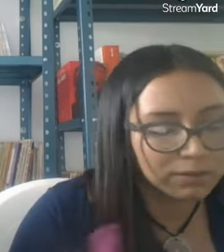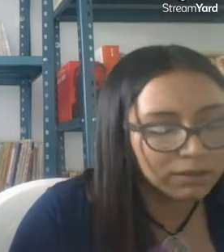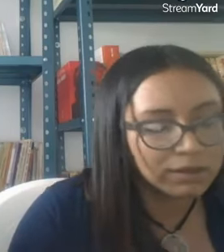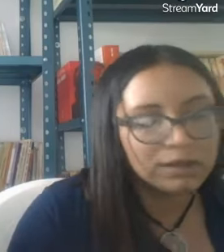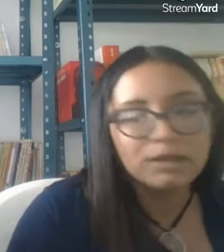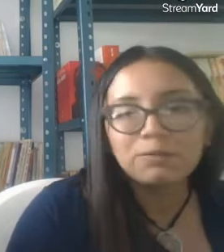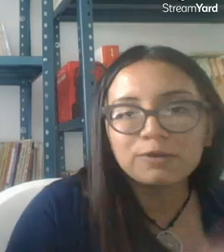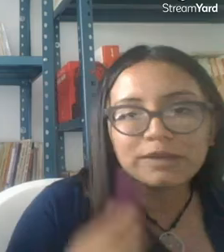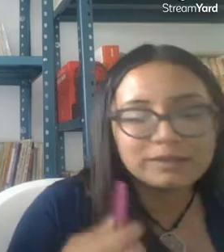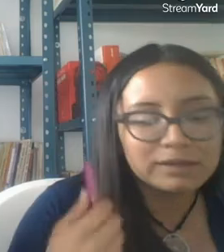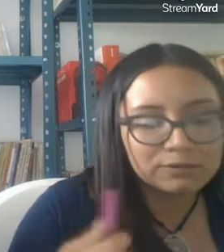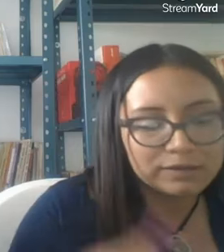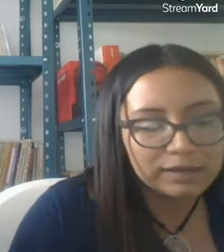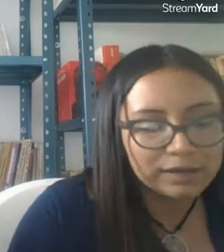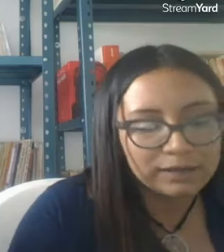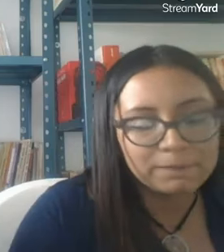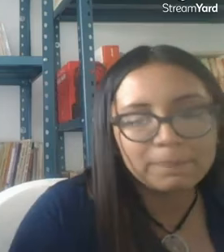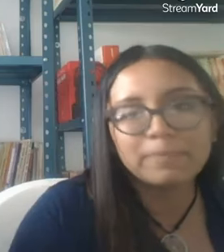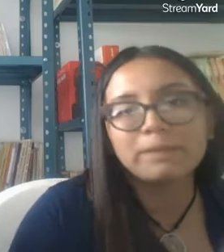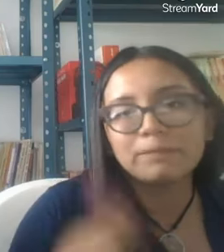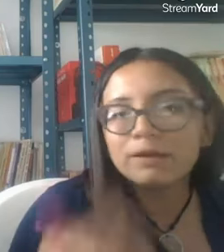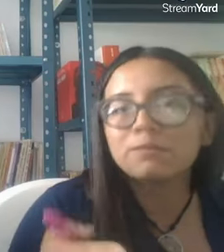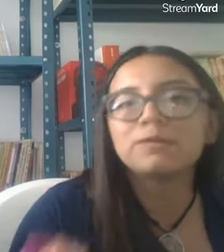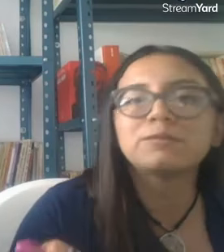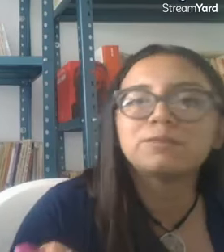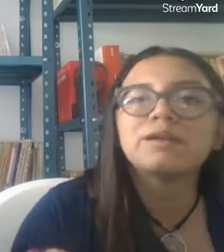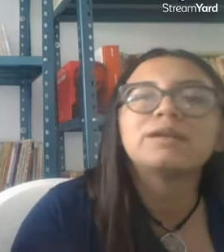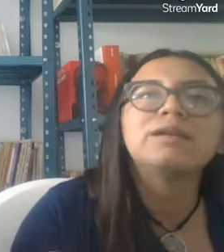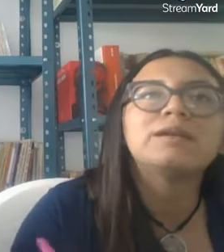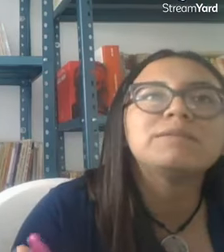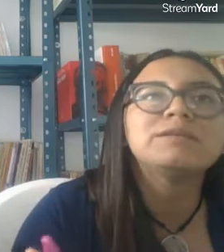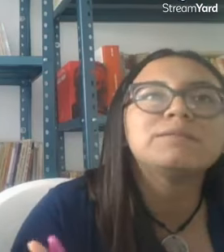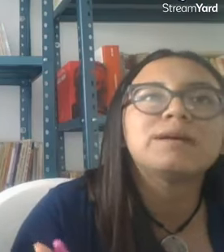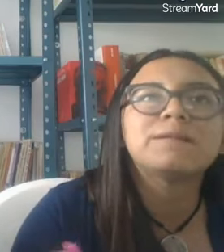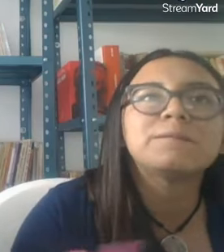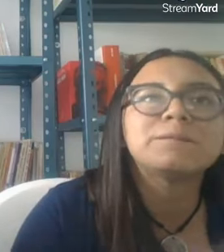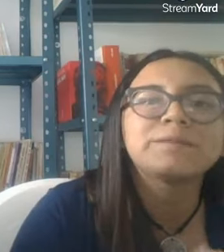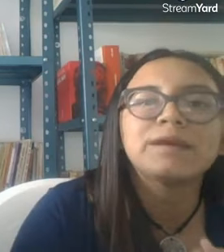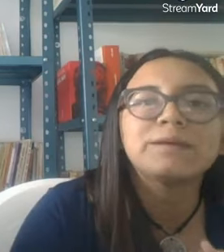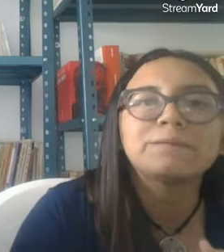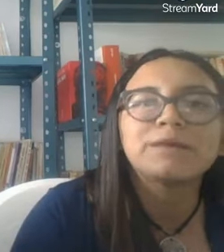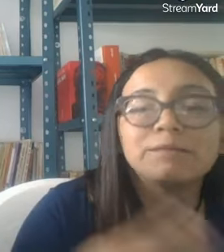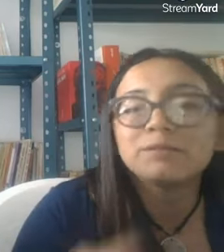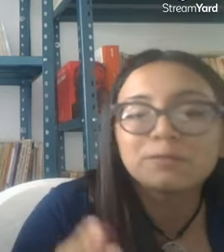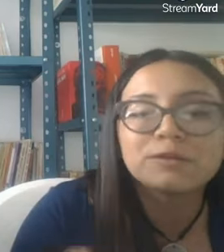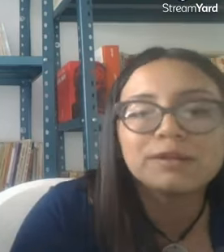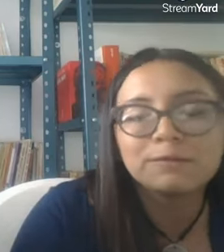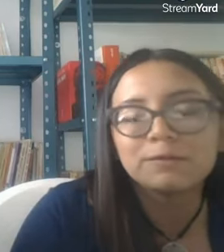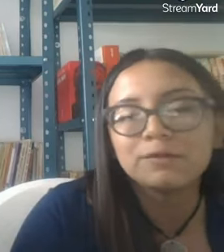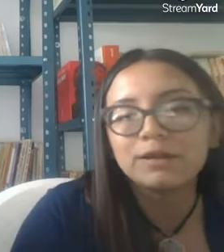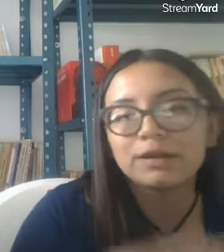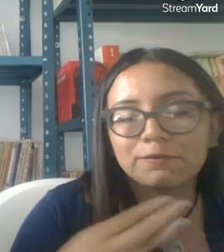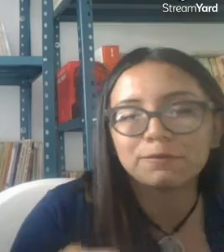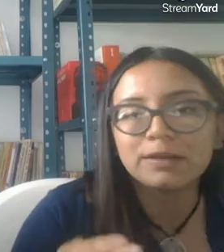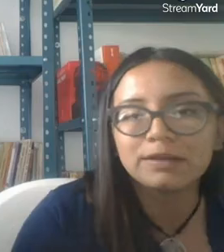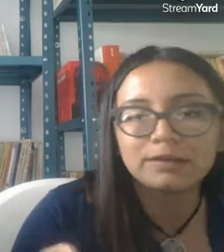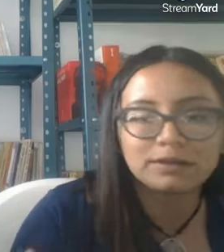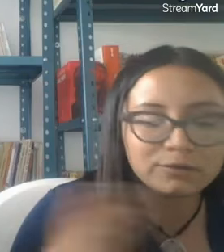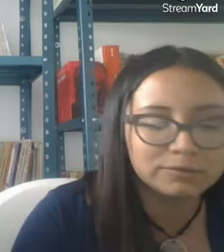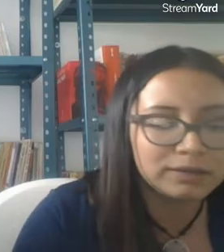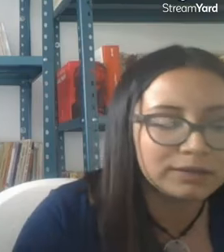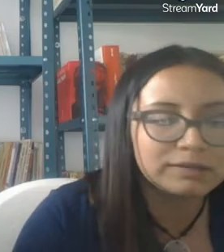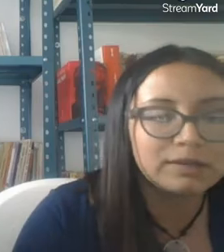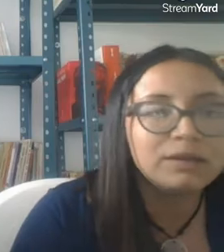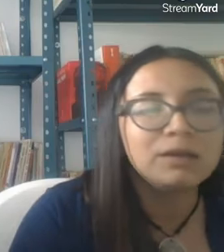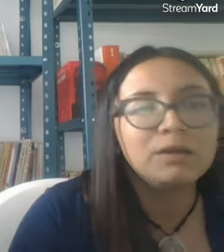objeto. ¿Y por qué se hizo esta ley? Bueno, pues por la misma del mismo motivo, ¿no? De la reforma eléctrica